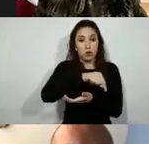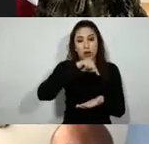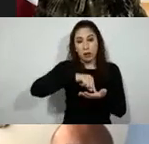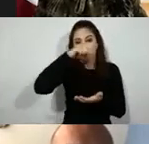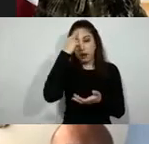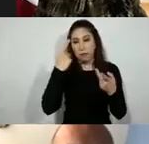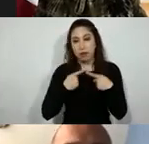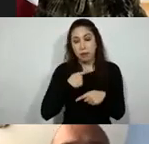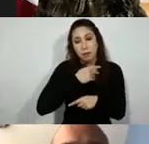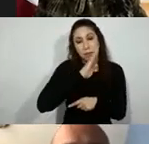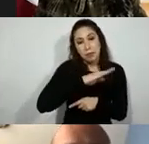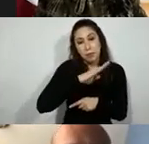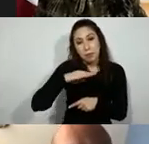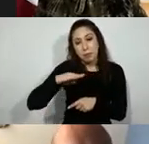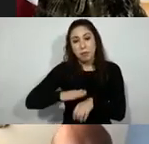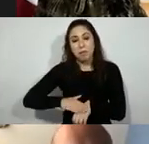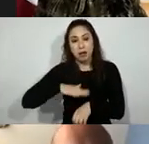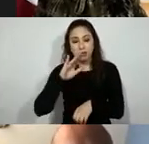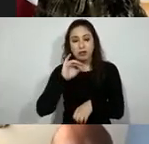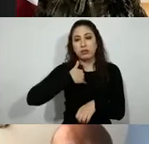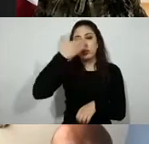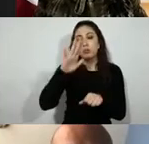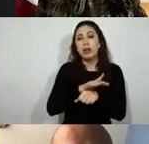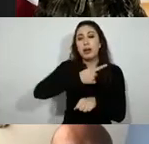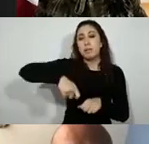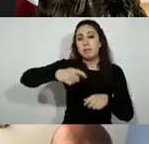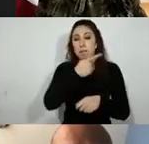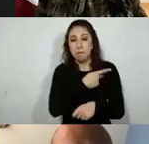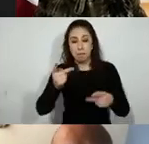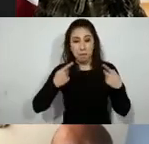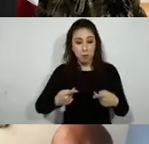porque sabemos que la pobreza y las enfermedades,